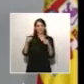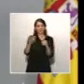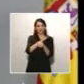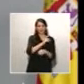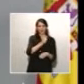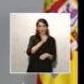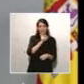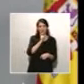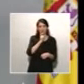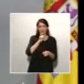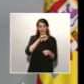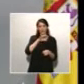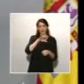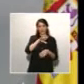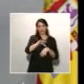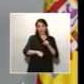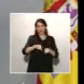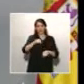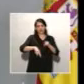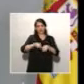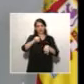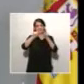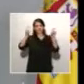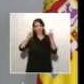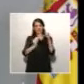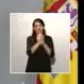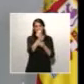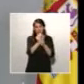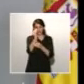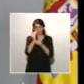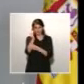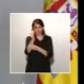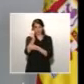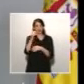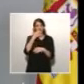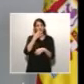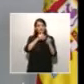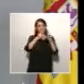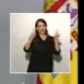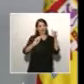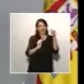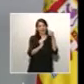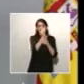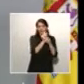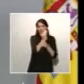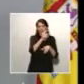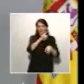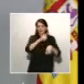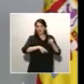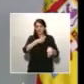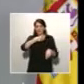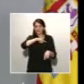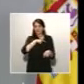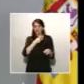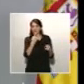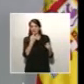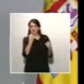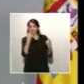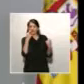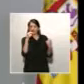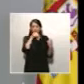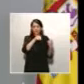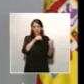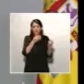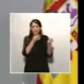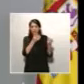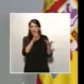de fabricantes, que en este caso producen las cantidades que estimamos necesarias para poder hacer frente